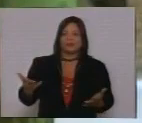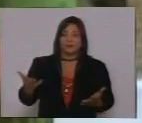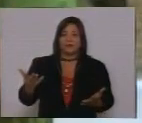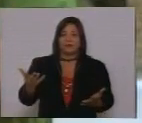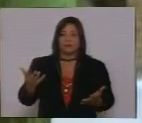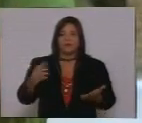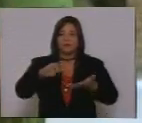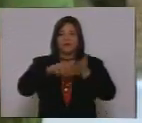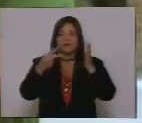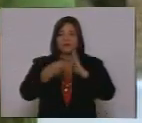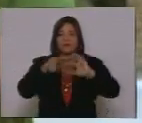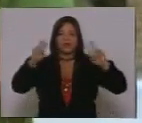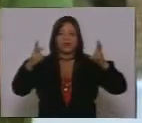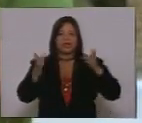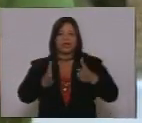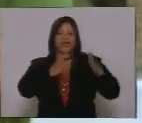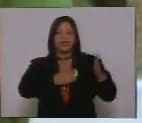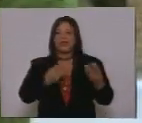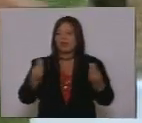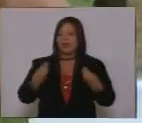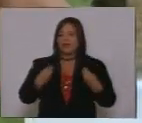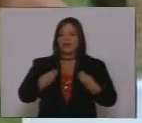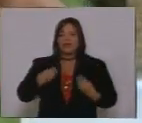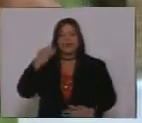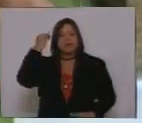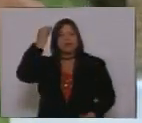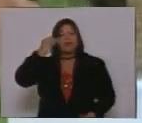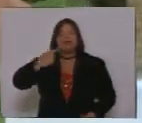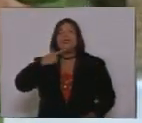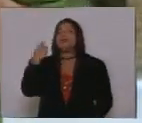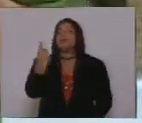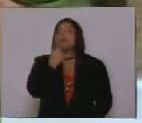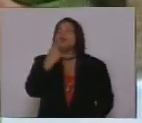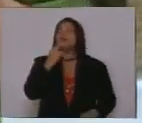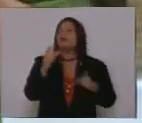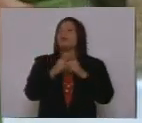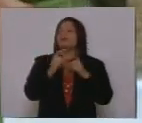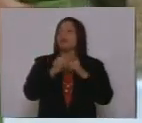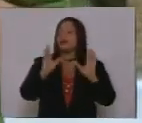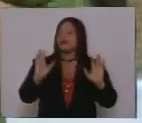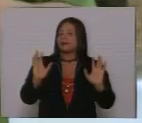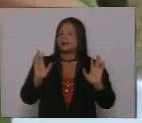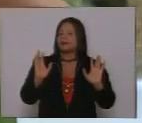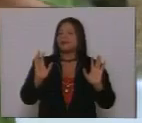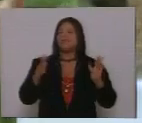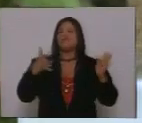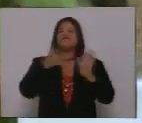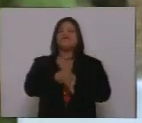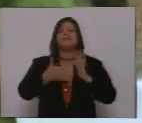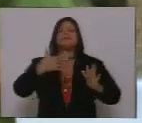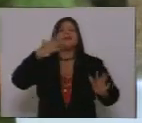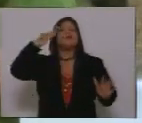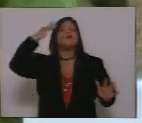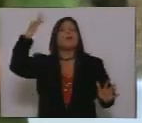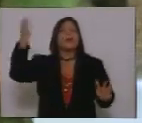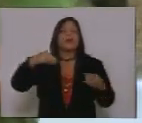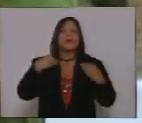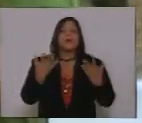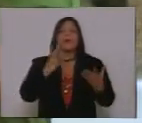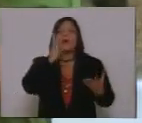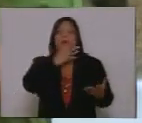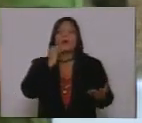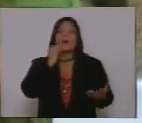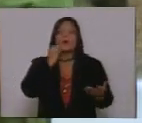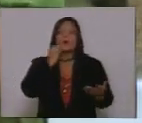Esa etapa de la vida nos lleva a decir una sola cosa: ¿qué es lo que sueña nuestra juventud una